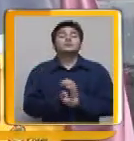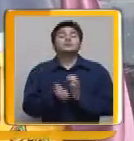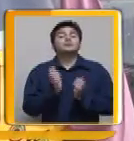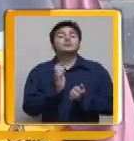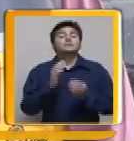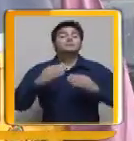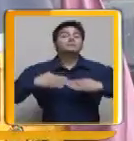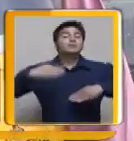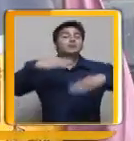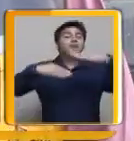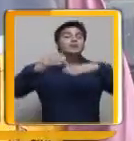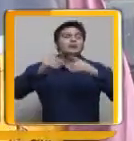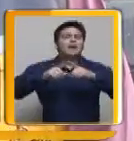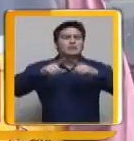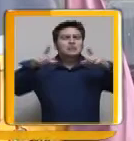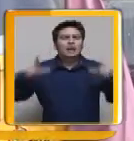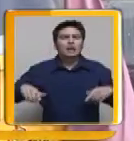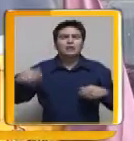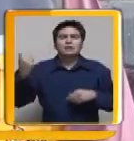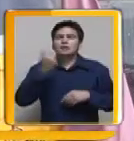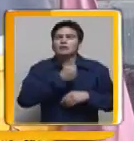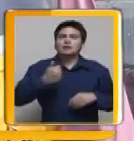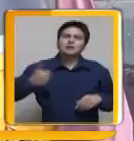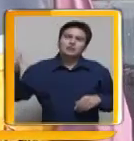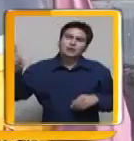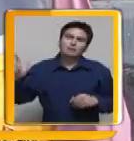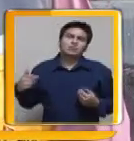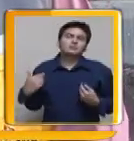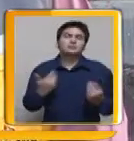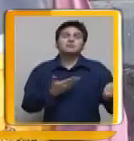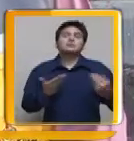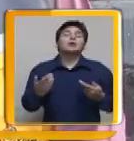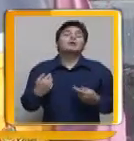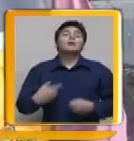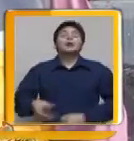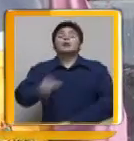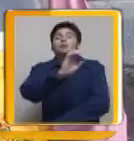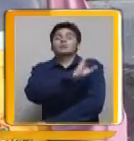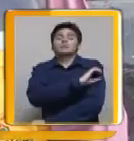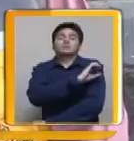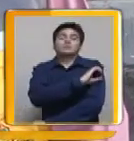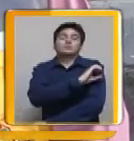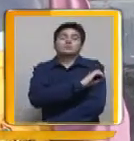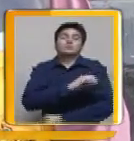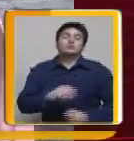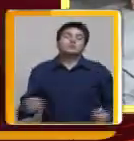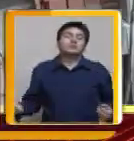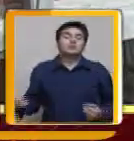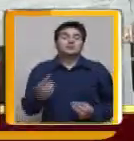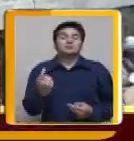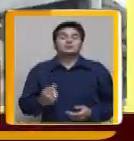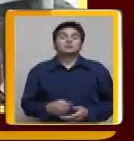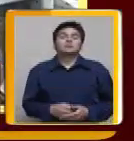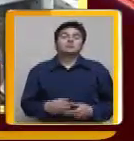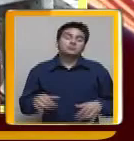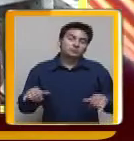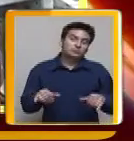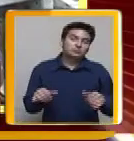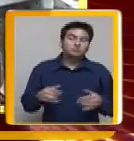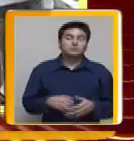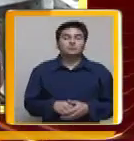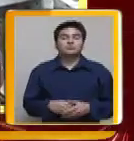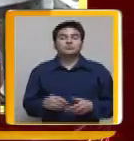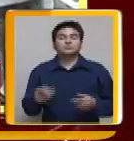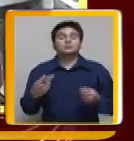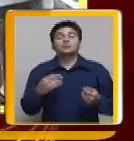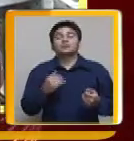infraestructuras más grandes que el gobierno municipal ha construido para destinar al servicio de la población, también para